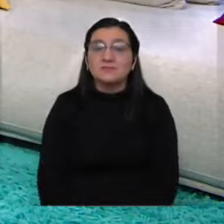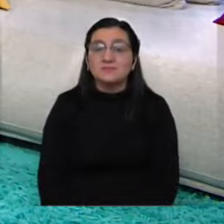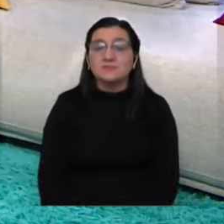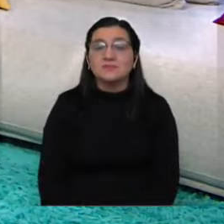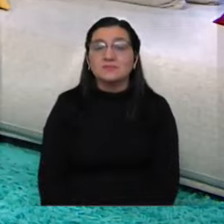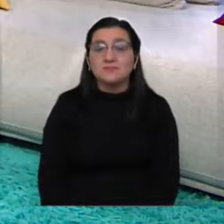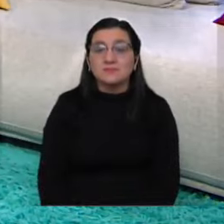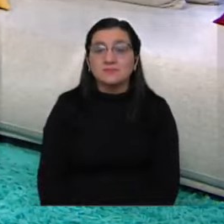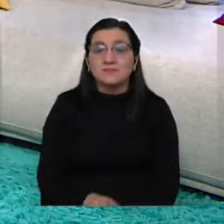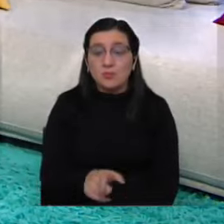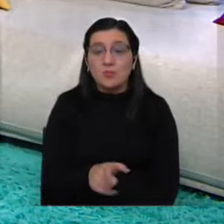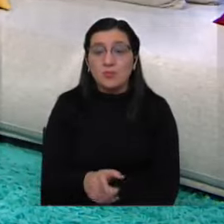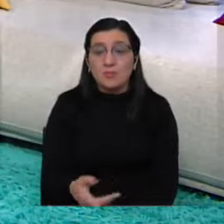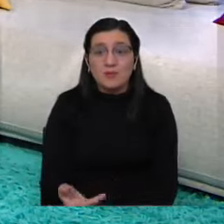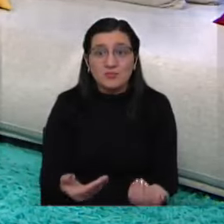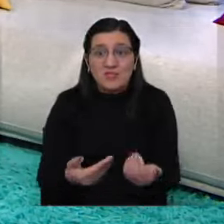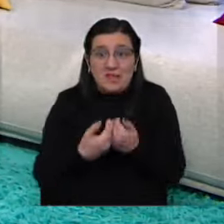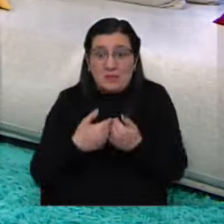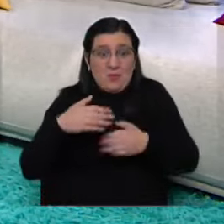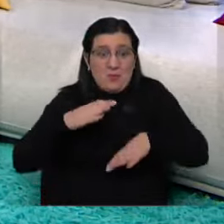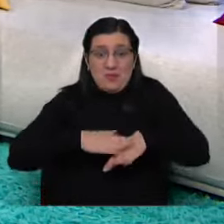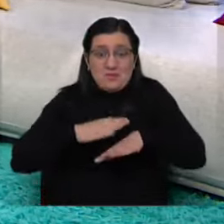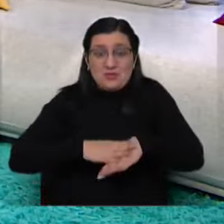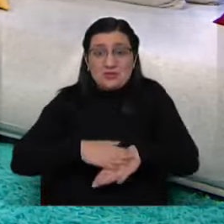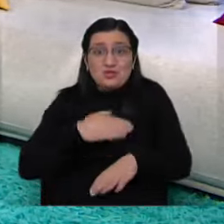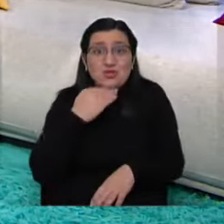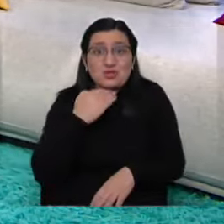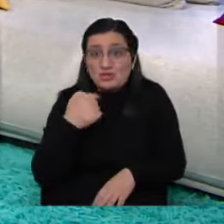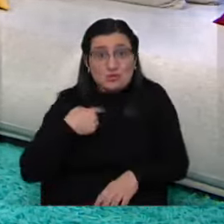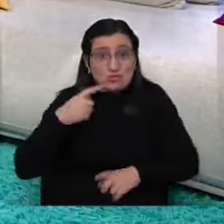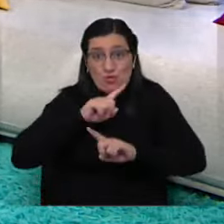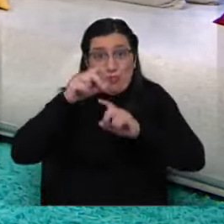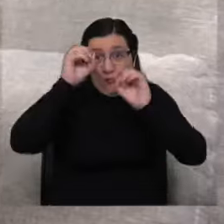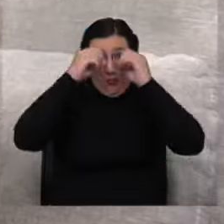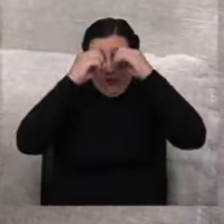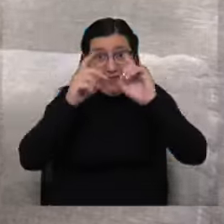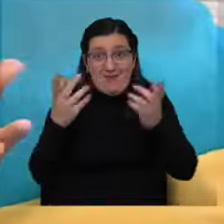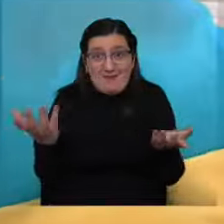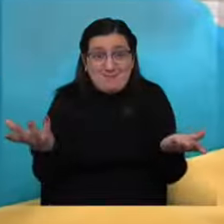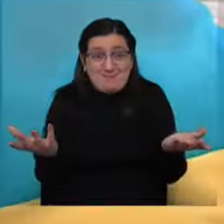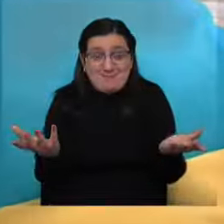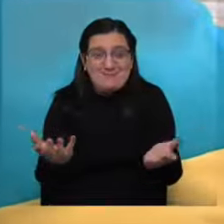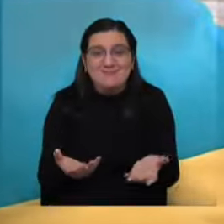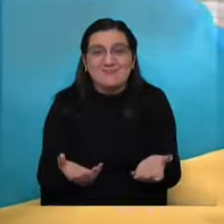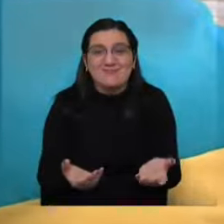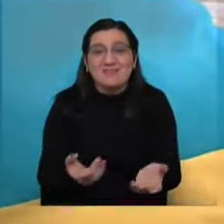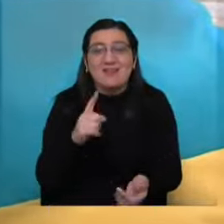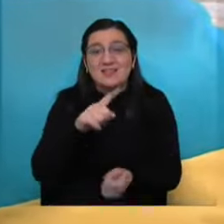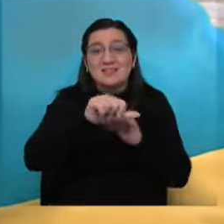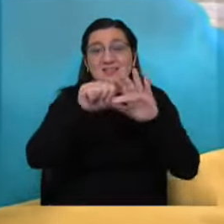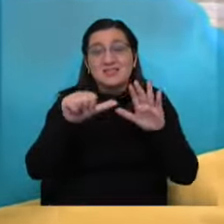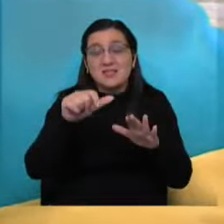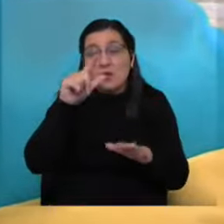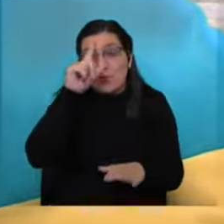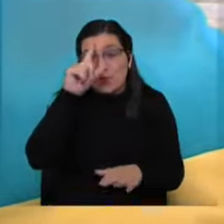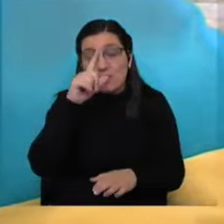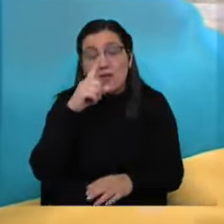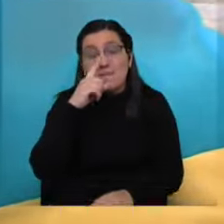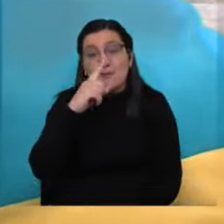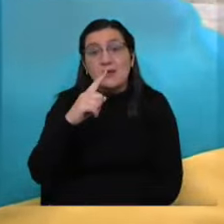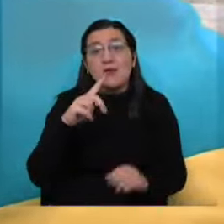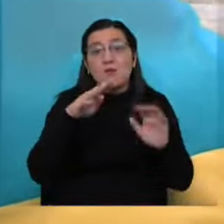vos es me lo puedes preguntar al aire yo soy Go estamos al aire Esto no es grabado pero este sí el 16 de julio del 50 fecha